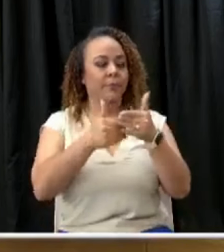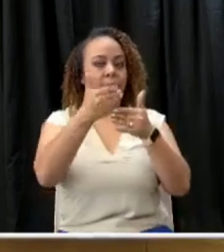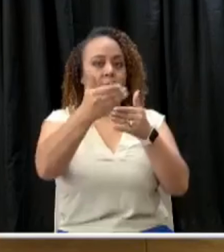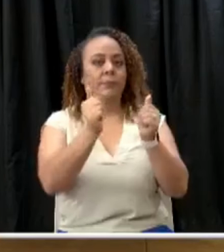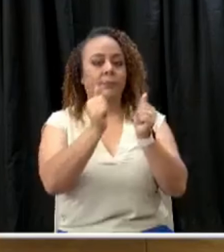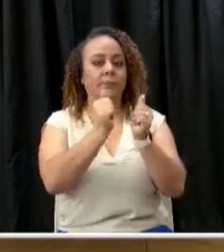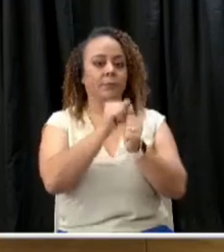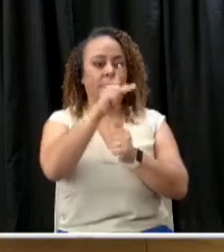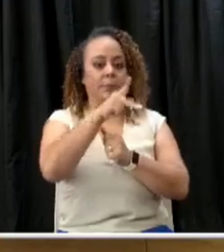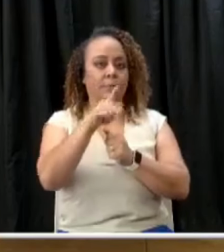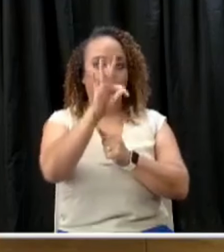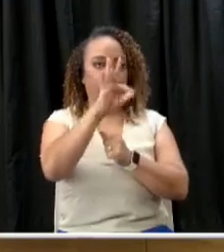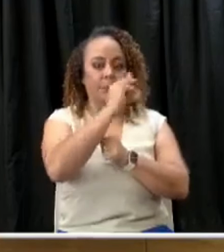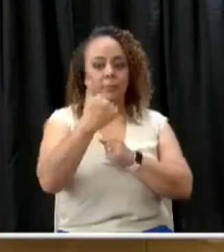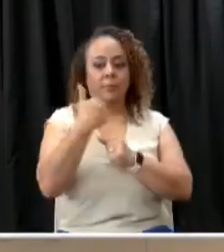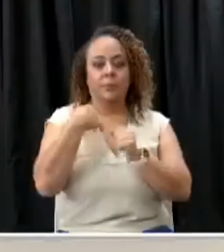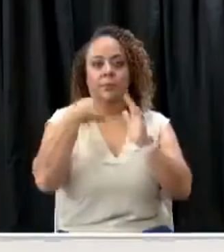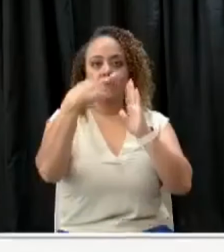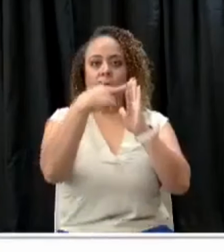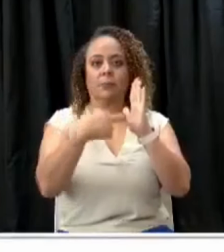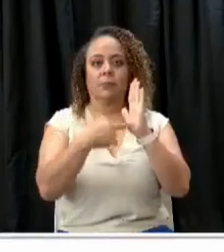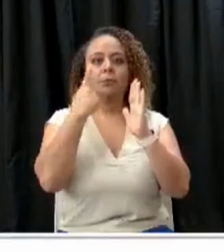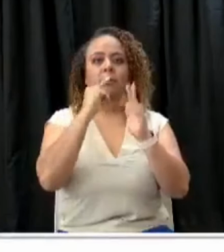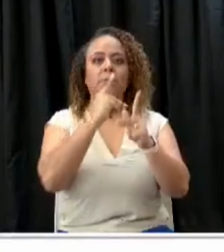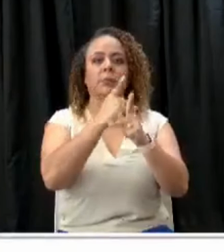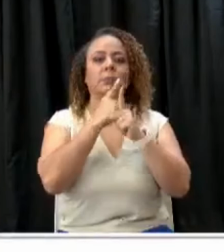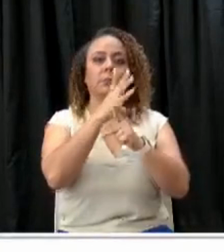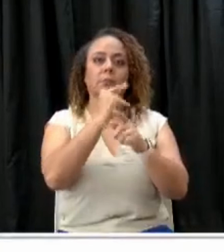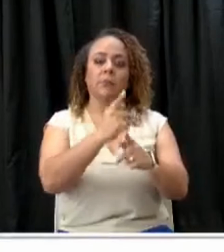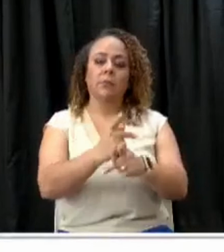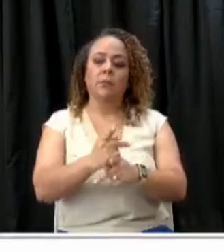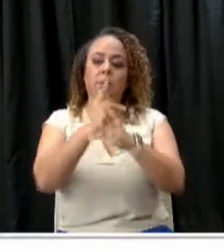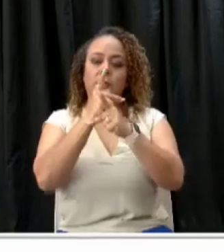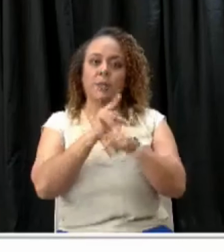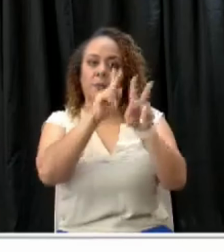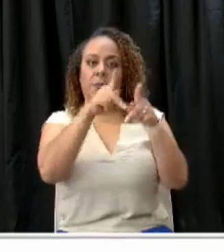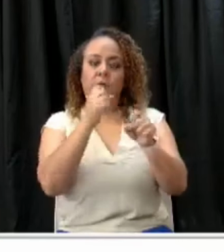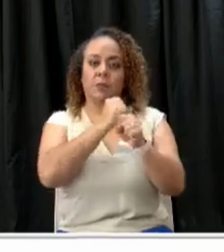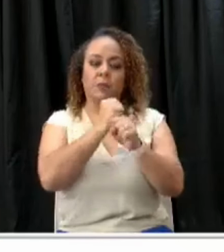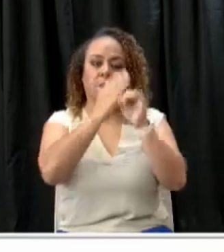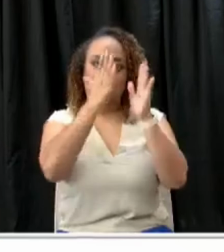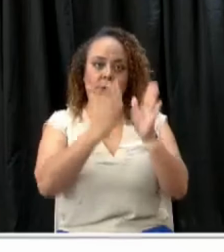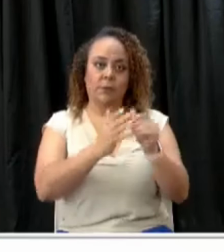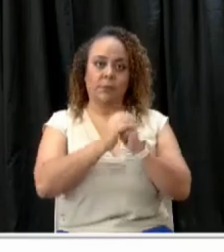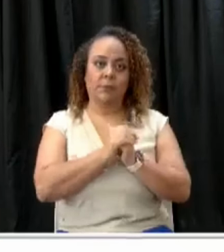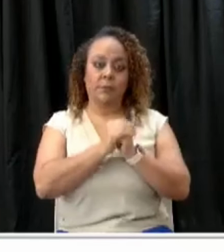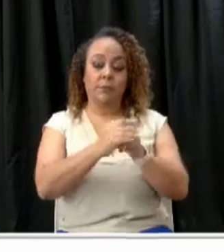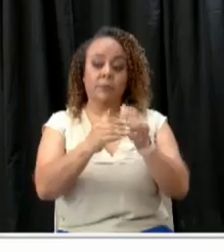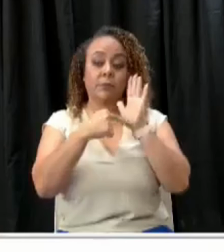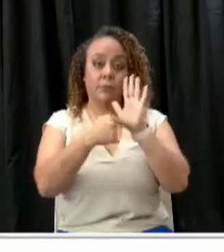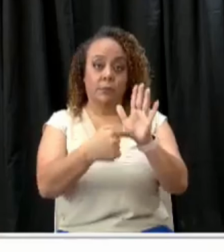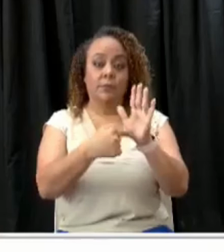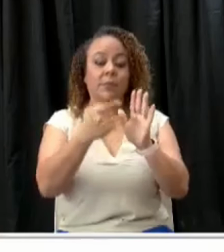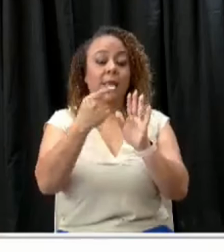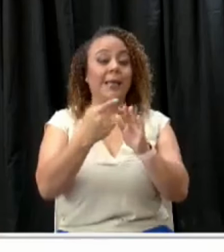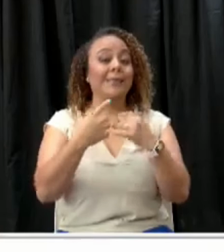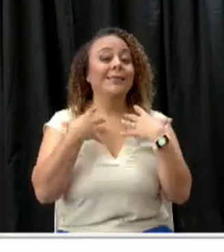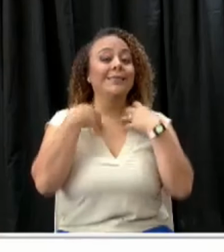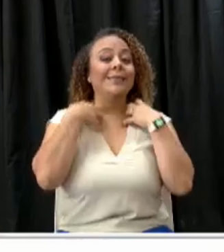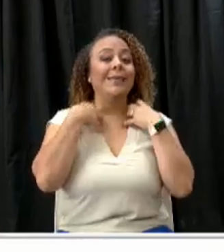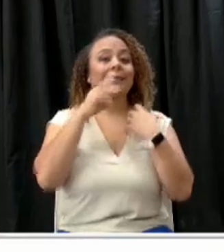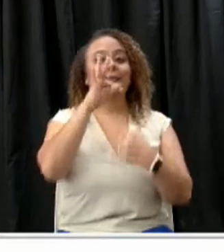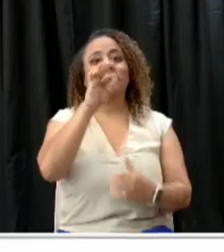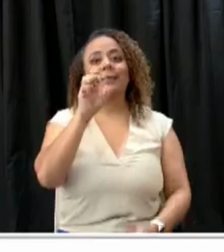con la presentación y tenemos el reglamento para la prevención y protección de las personas trabajadoras expuestas a estrés térmico por calor. Este